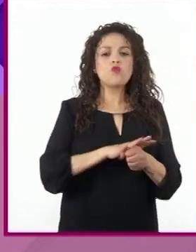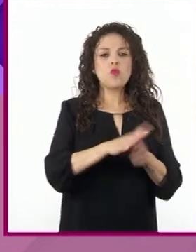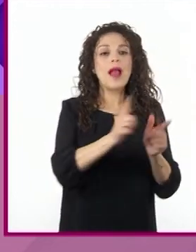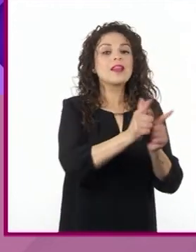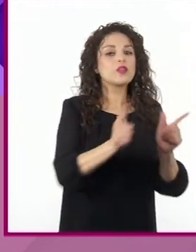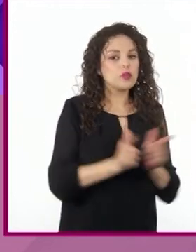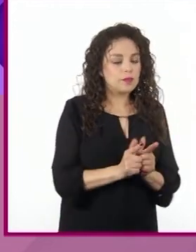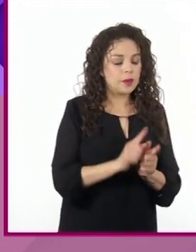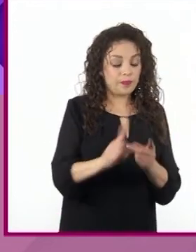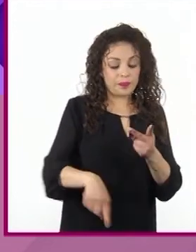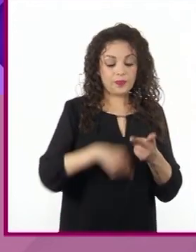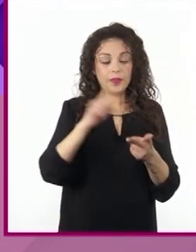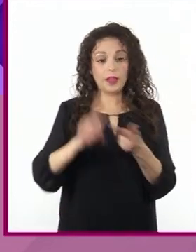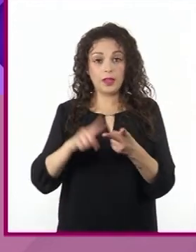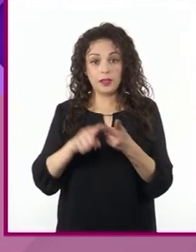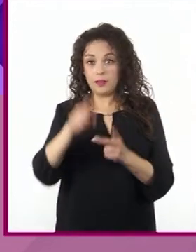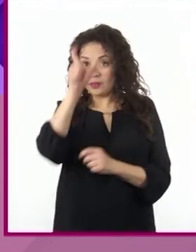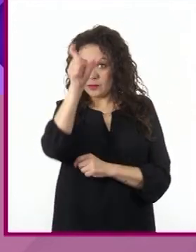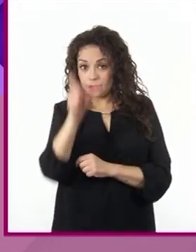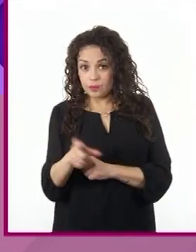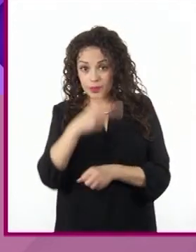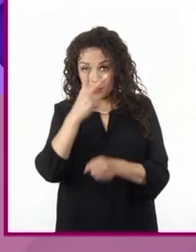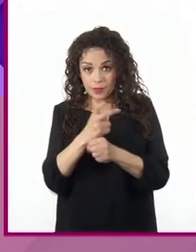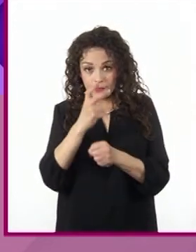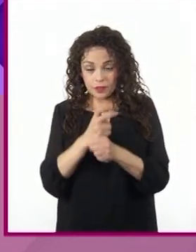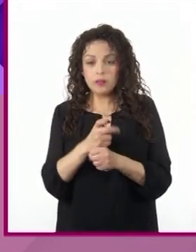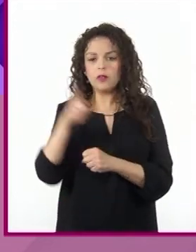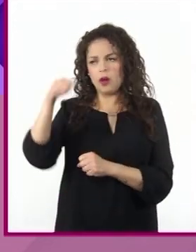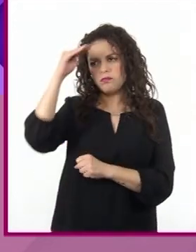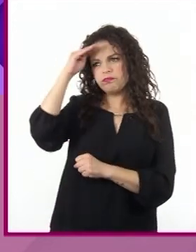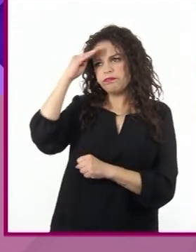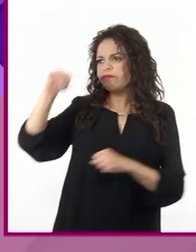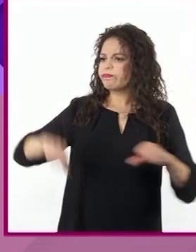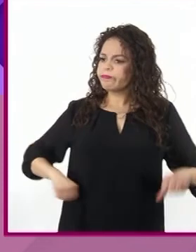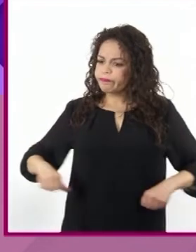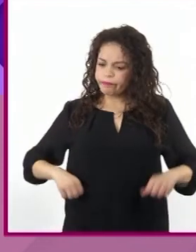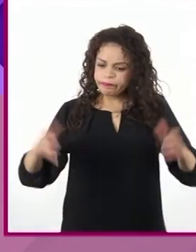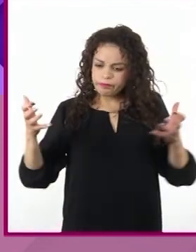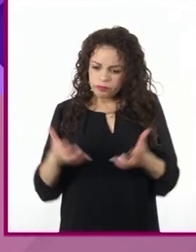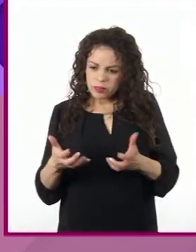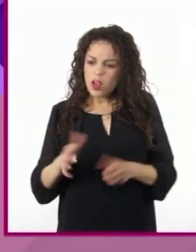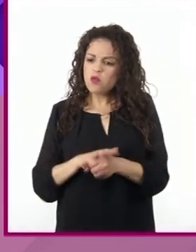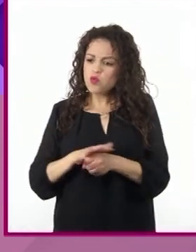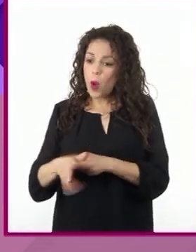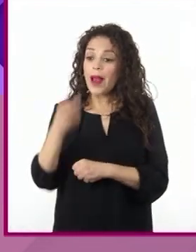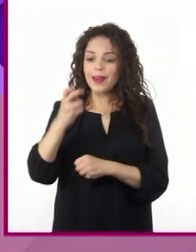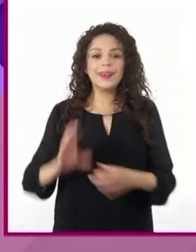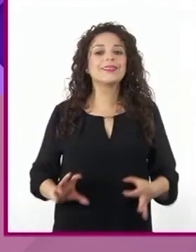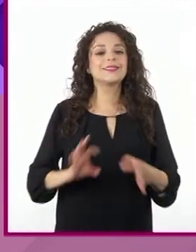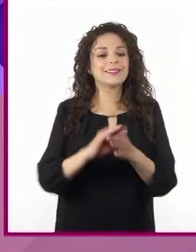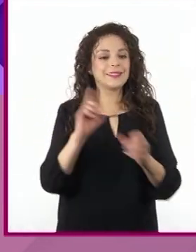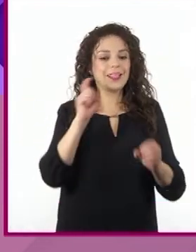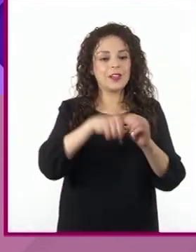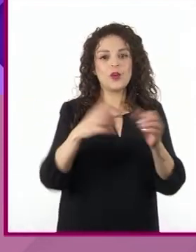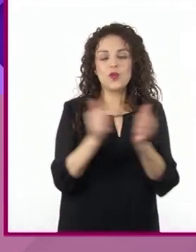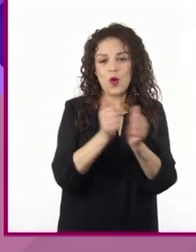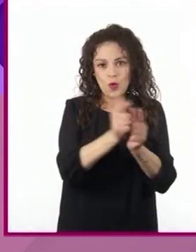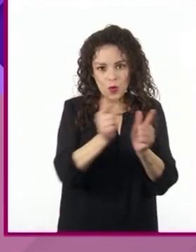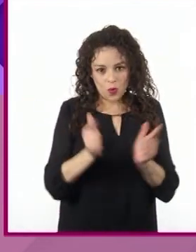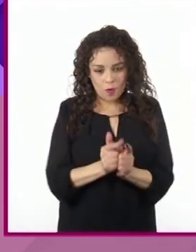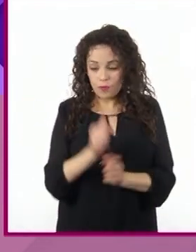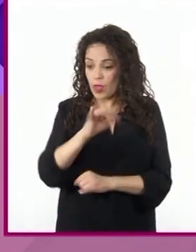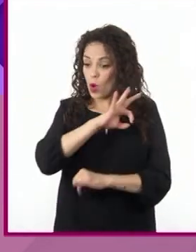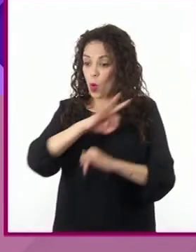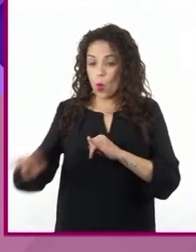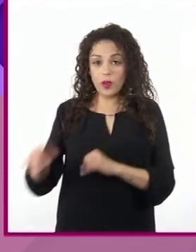segunda, qué pensamientos y acciones los hacen pertenecer a esos grupos. Y en la tercera y última, cuáles son